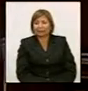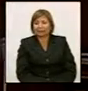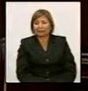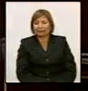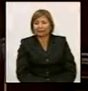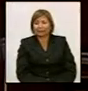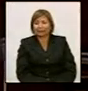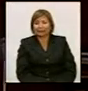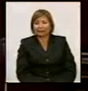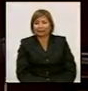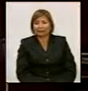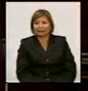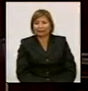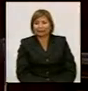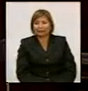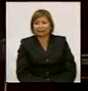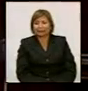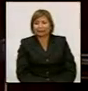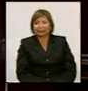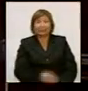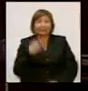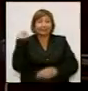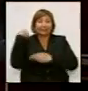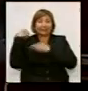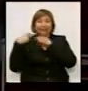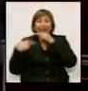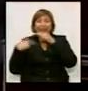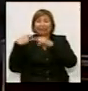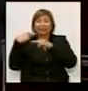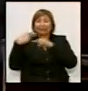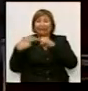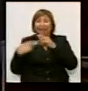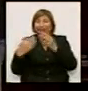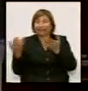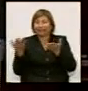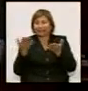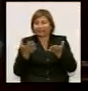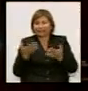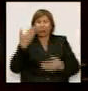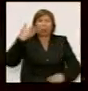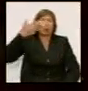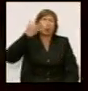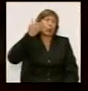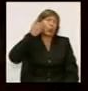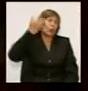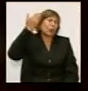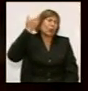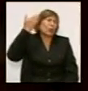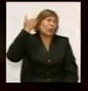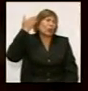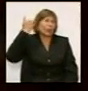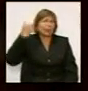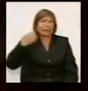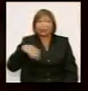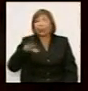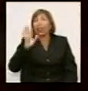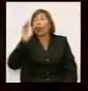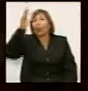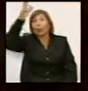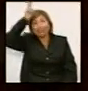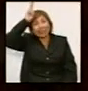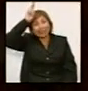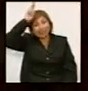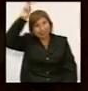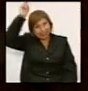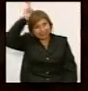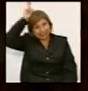Contó él que la herencia nos viene de muy antiguo, del tiempo de los incas.